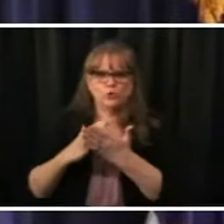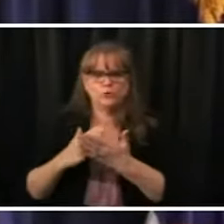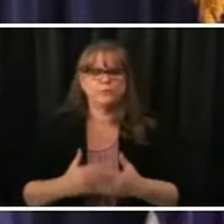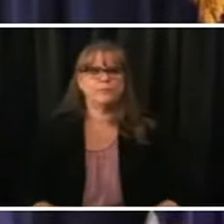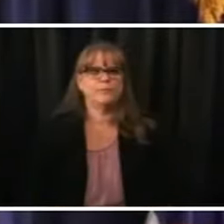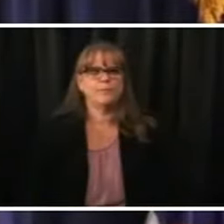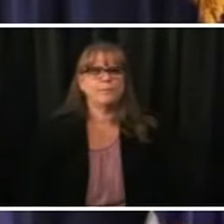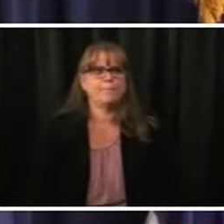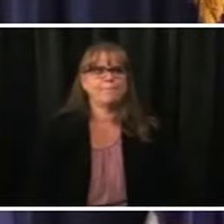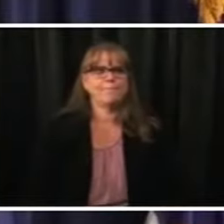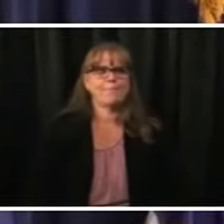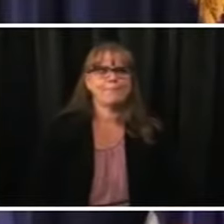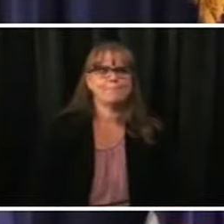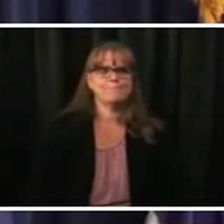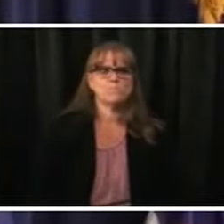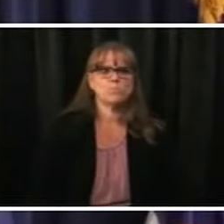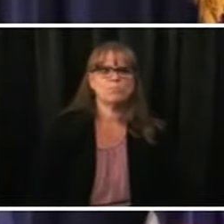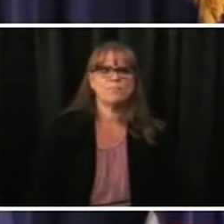vacunación?